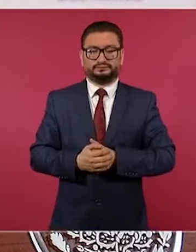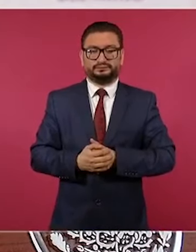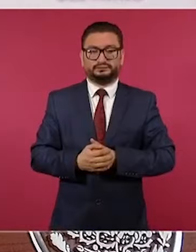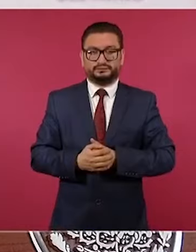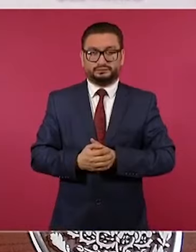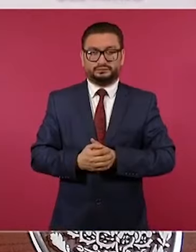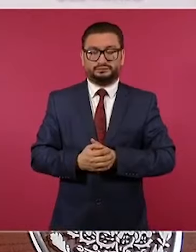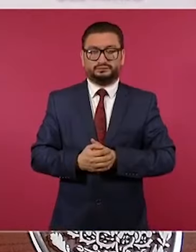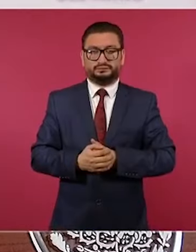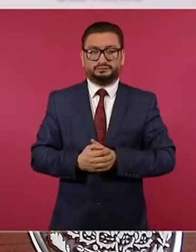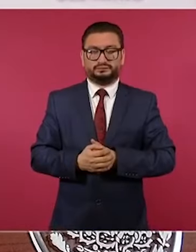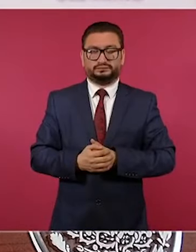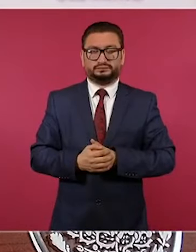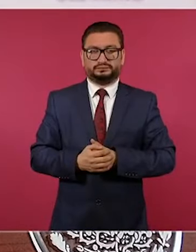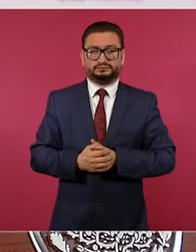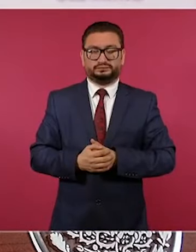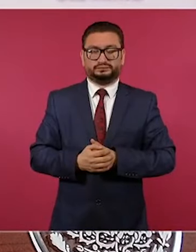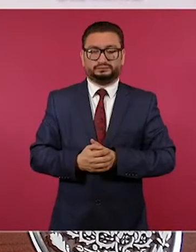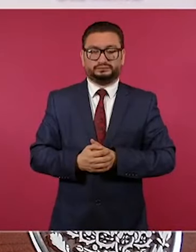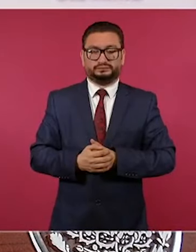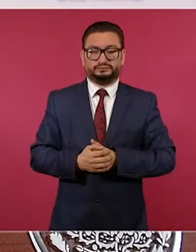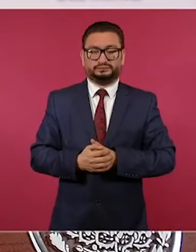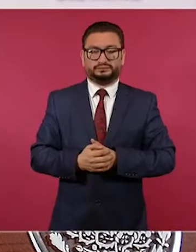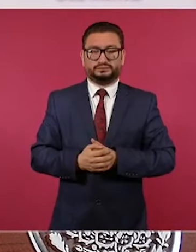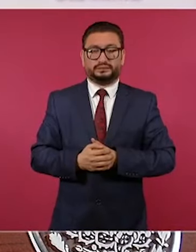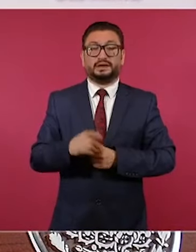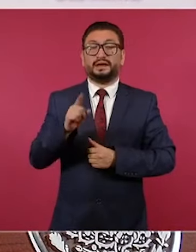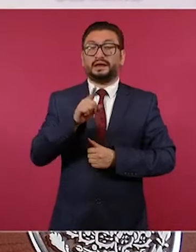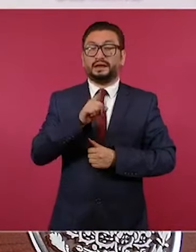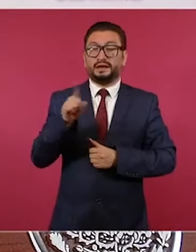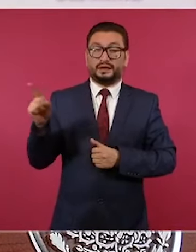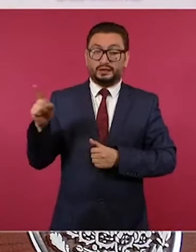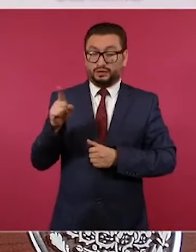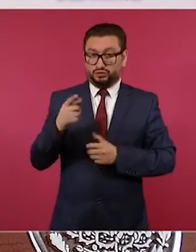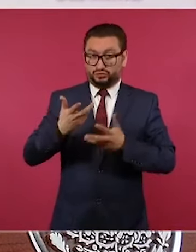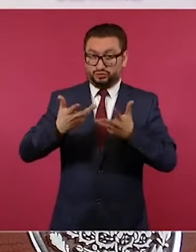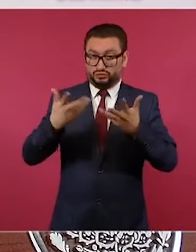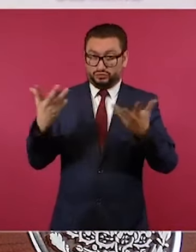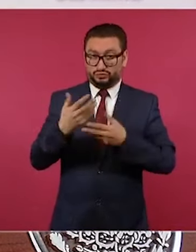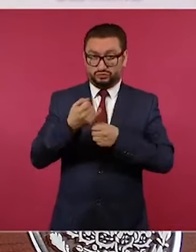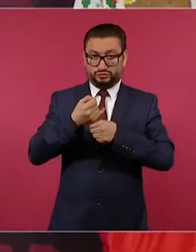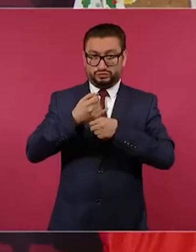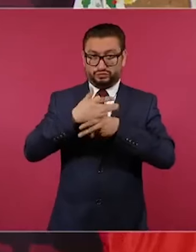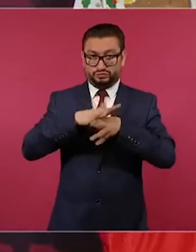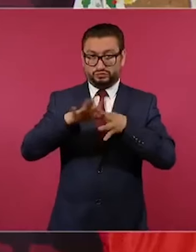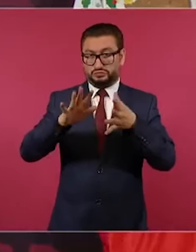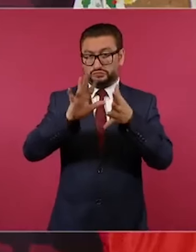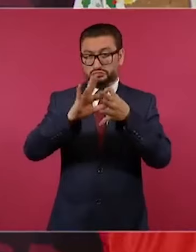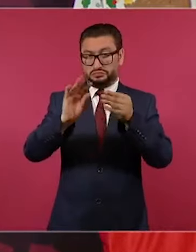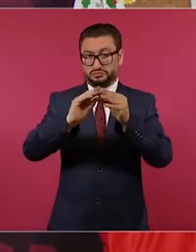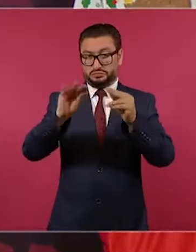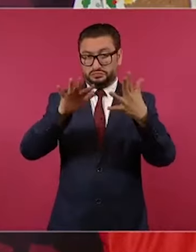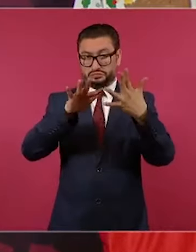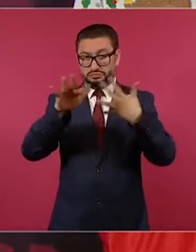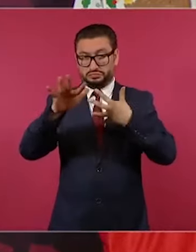Sería muy bueno que actuaran de manera transparente e informaran.